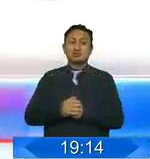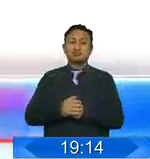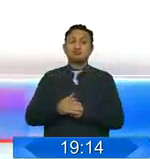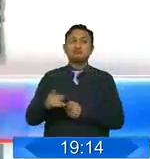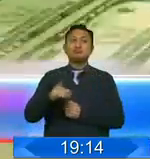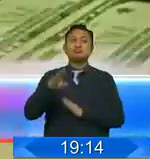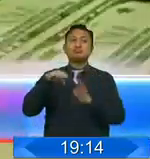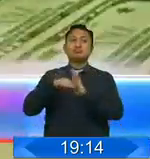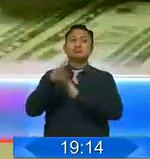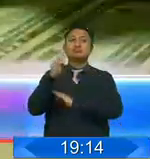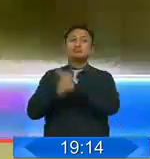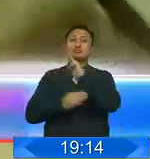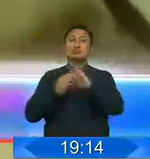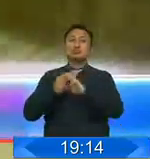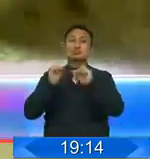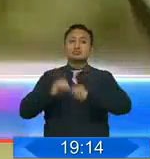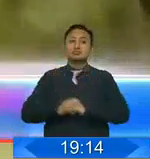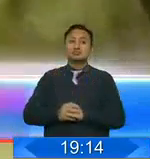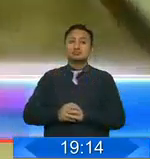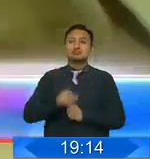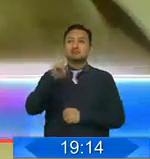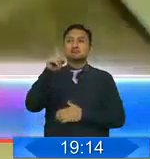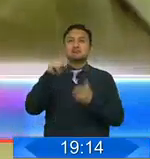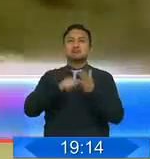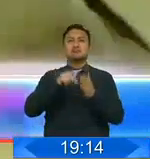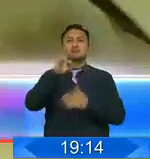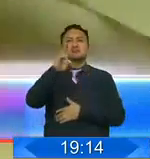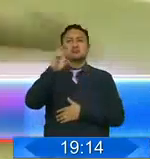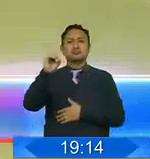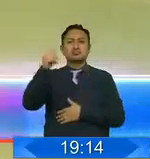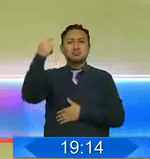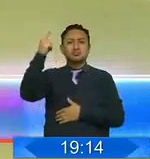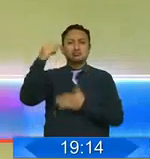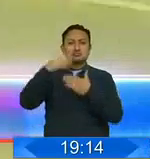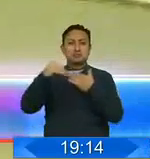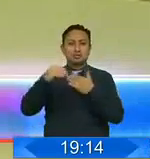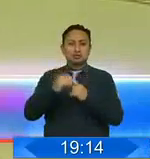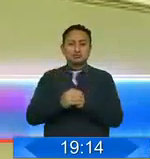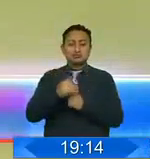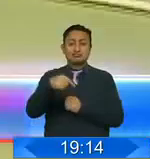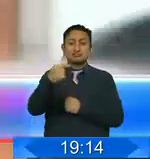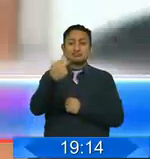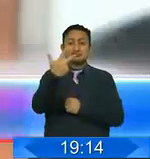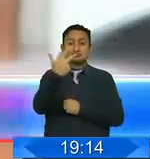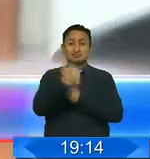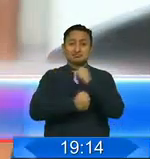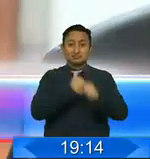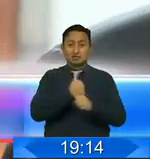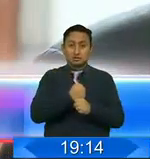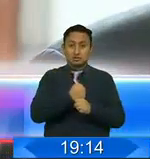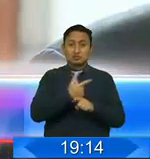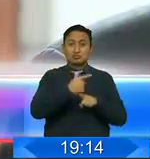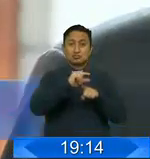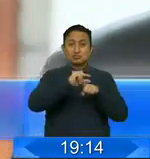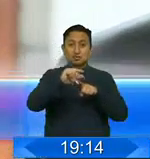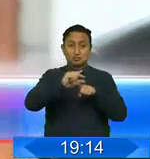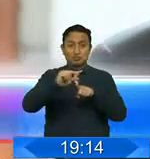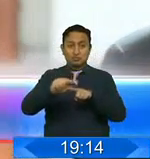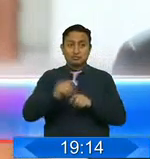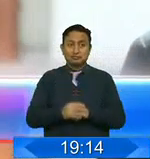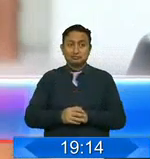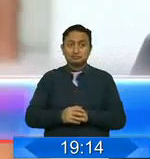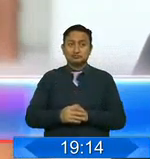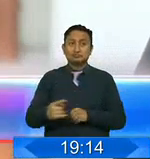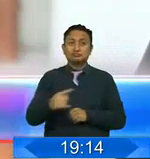Banco Mundial ampliará la exposición de cerca de 1.700 millones de dólares en los próximos 3 años. Cuando inicialmente este valor